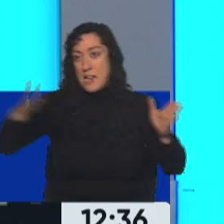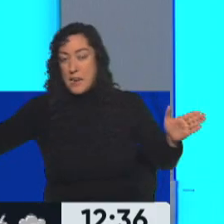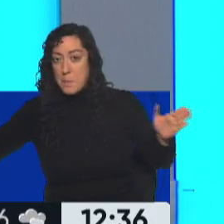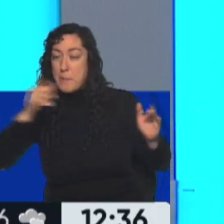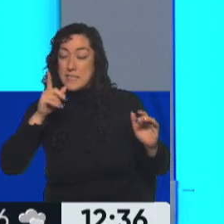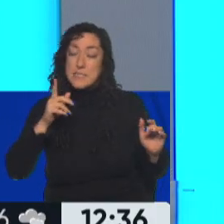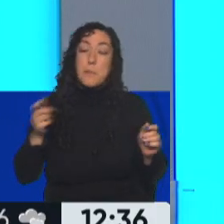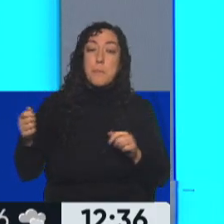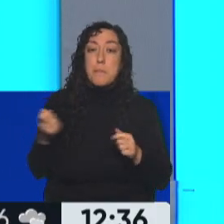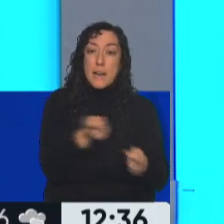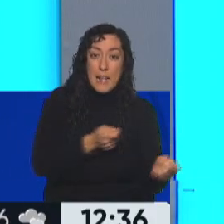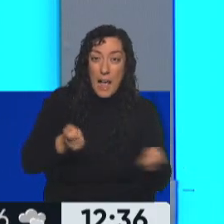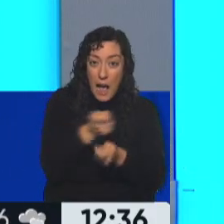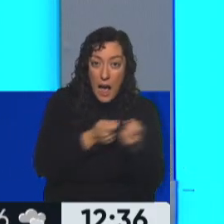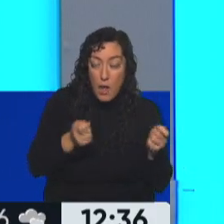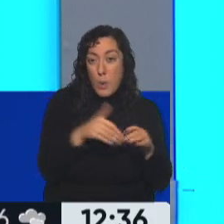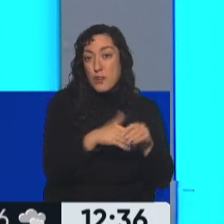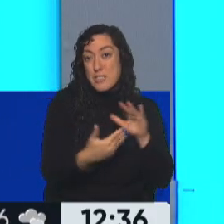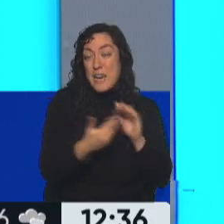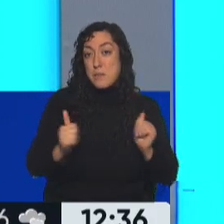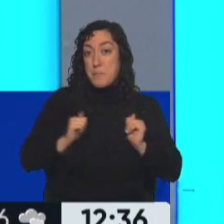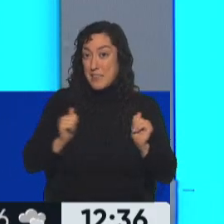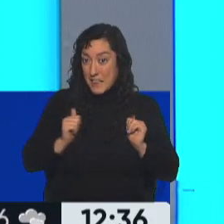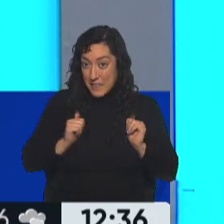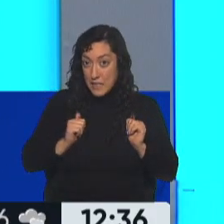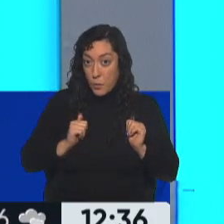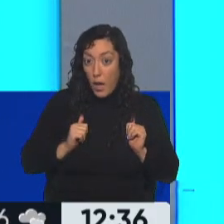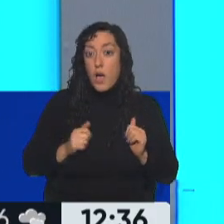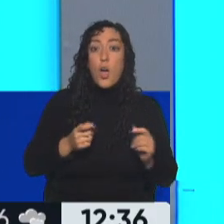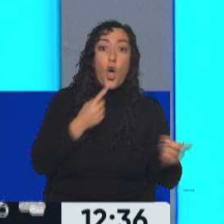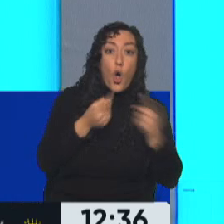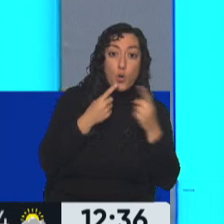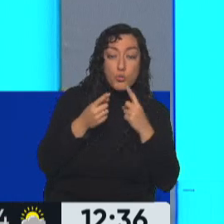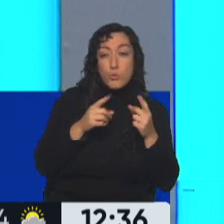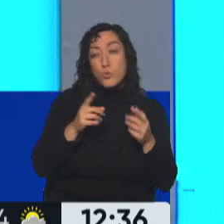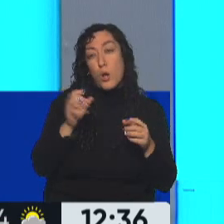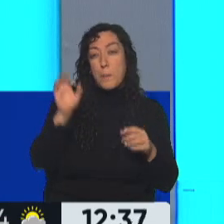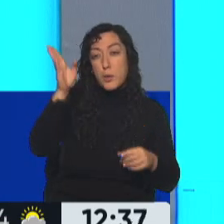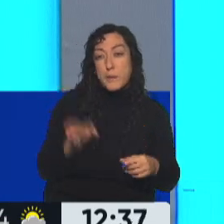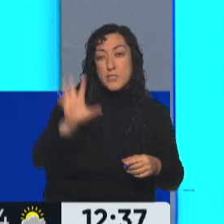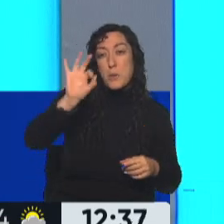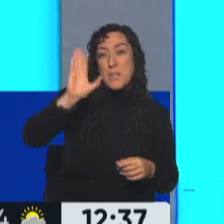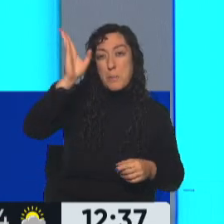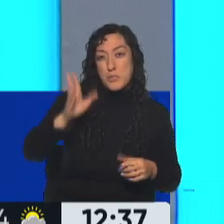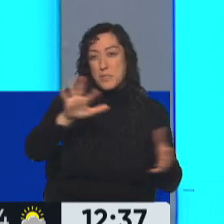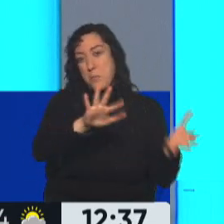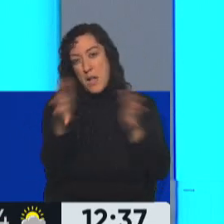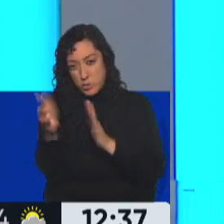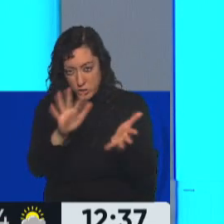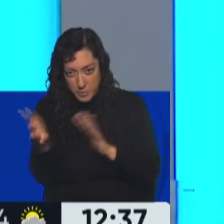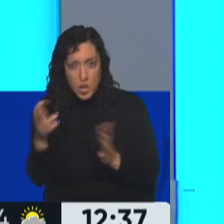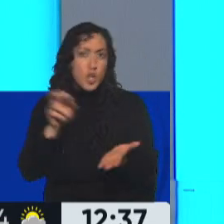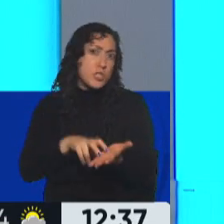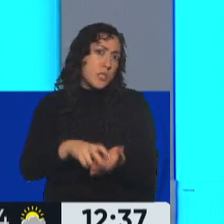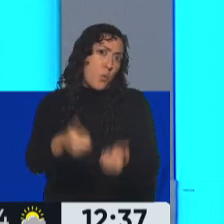mercado que hace el Banco Central, la inflación para el año que viene, según todas las consultoras, en el promedio es 50% para el año que viene. Es buena noticia